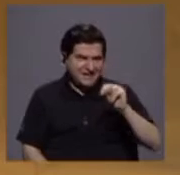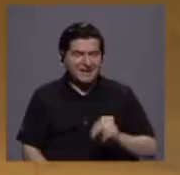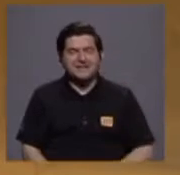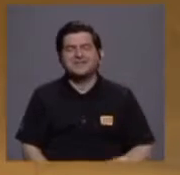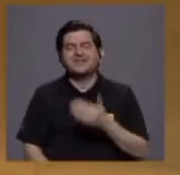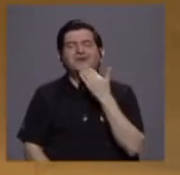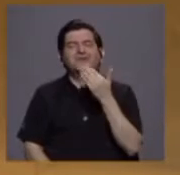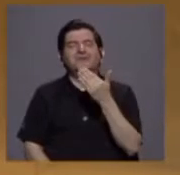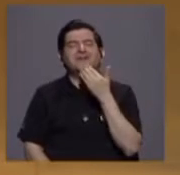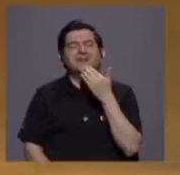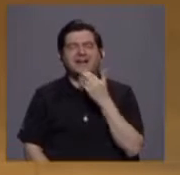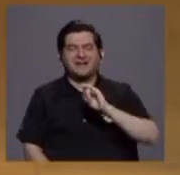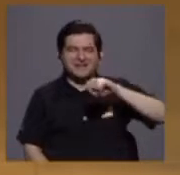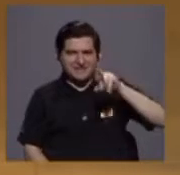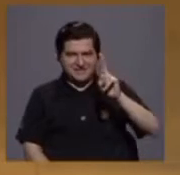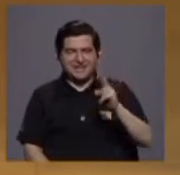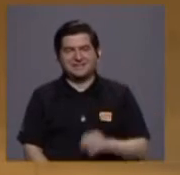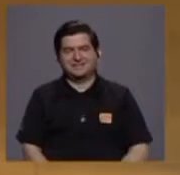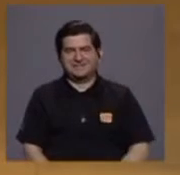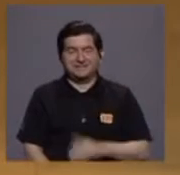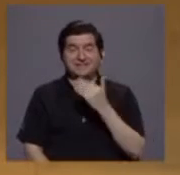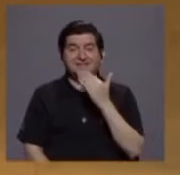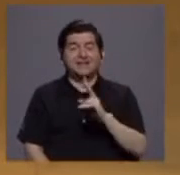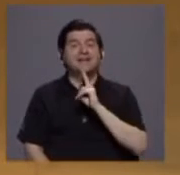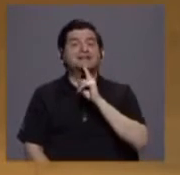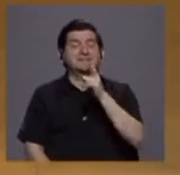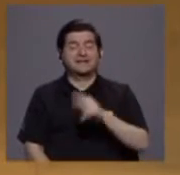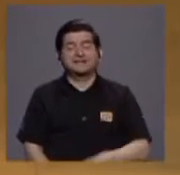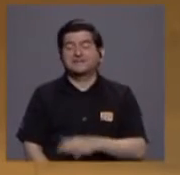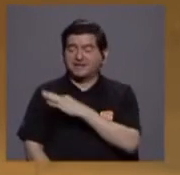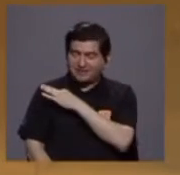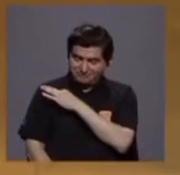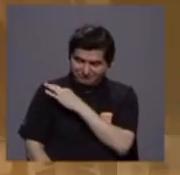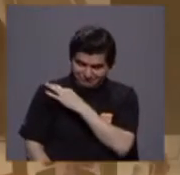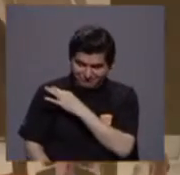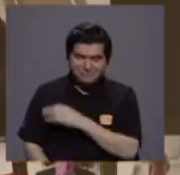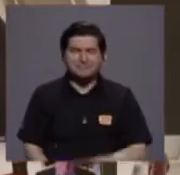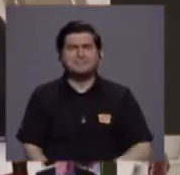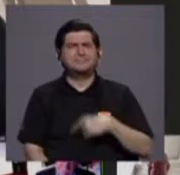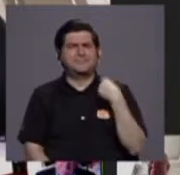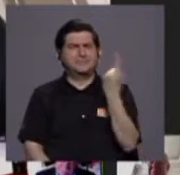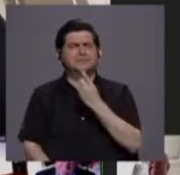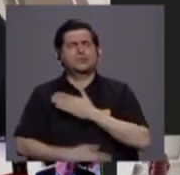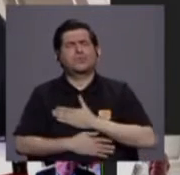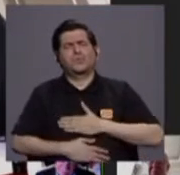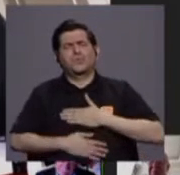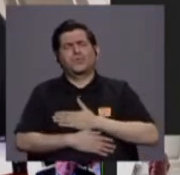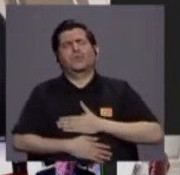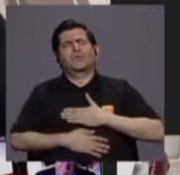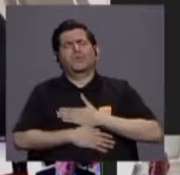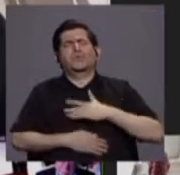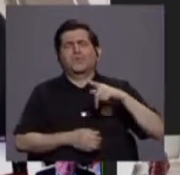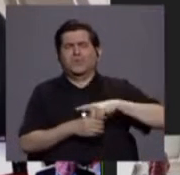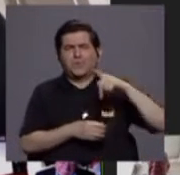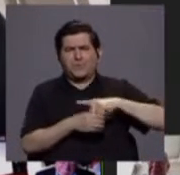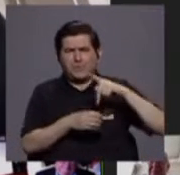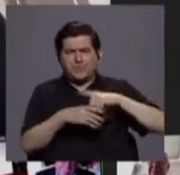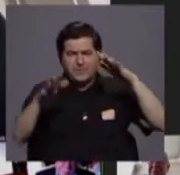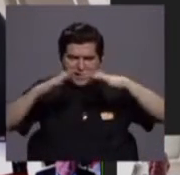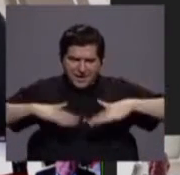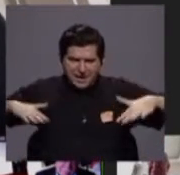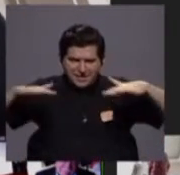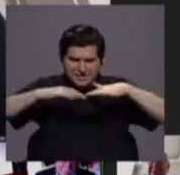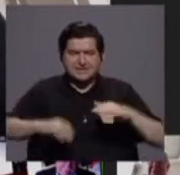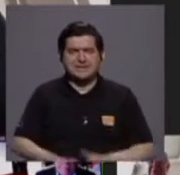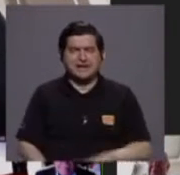Gracias, Juan Rafael. Bueno, muchas gracias de verdad por esta invitación. Siempre disfrutamos mucho de participar en este espacio